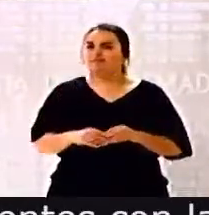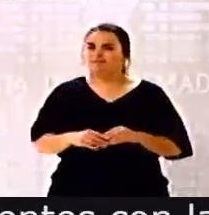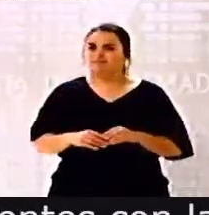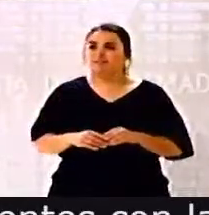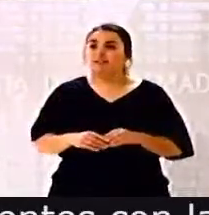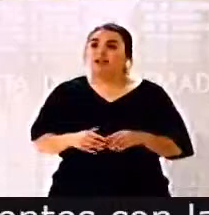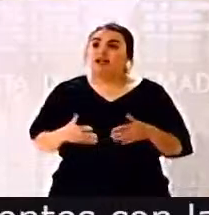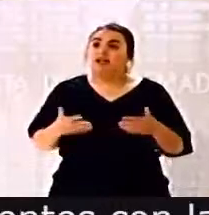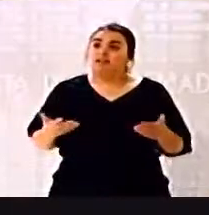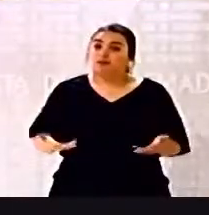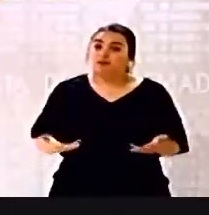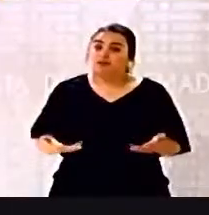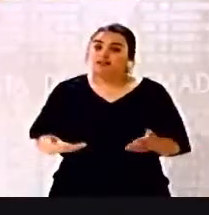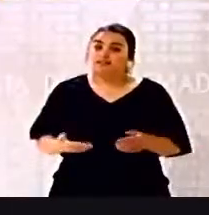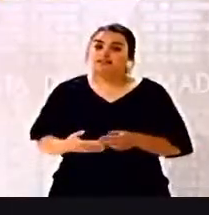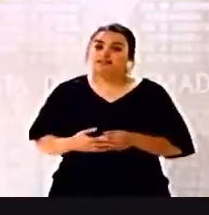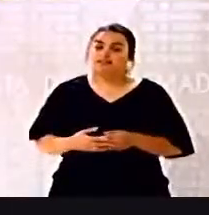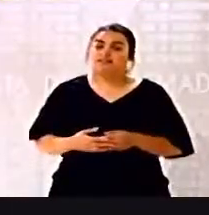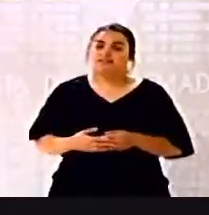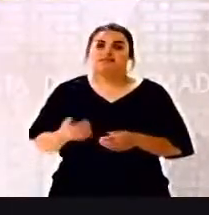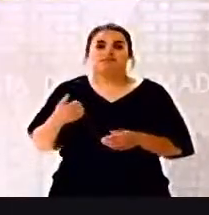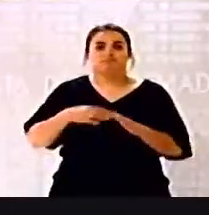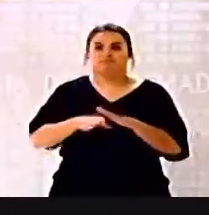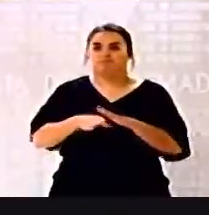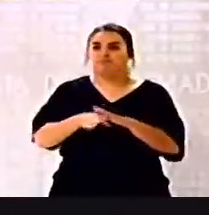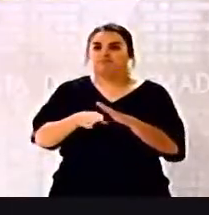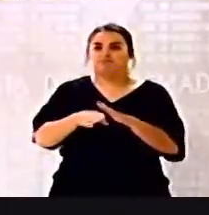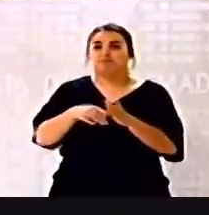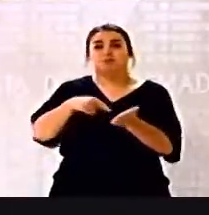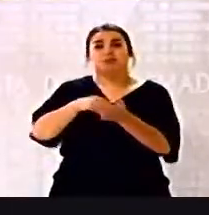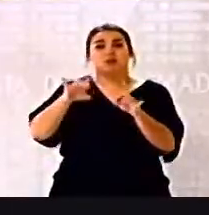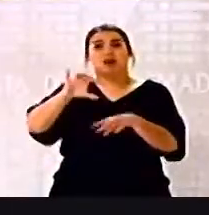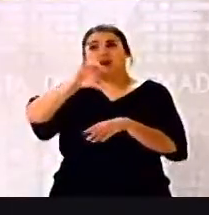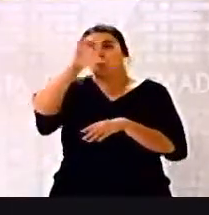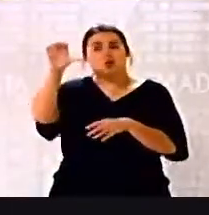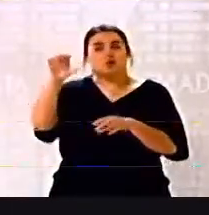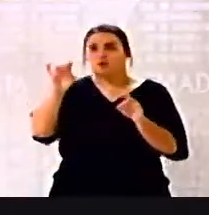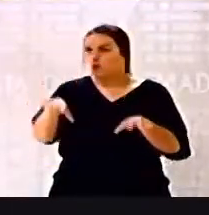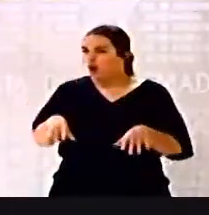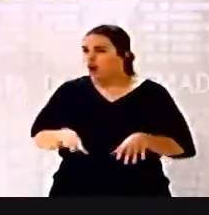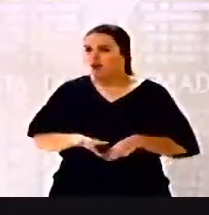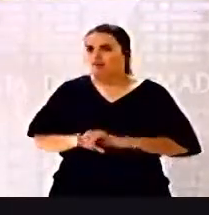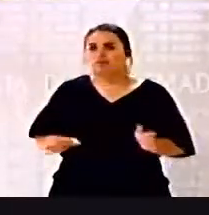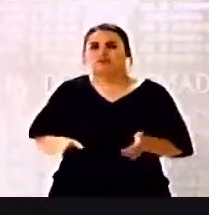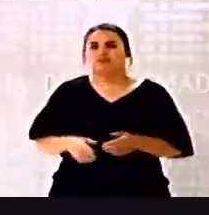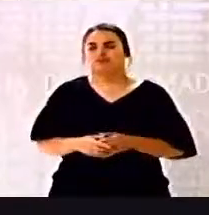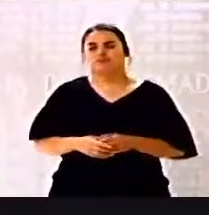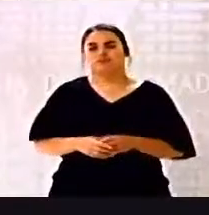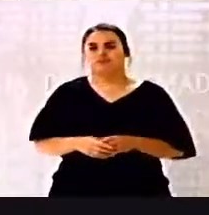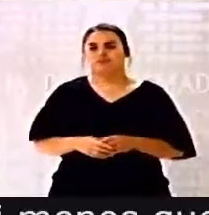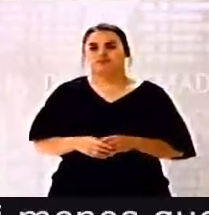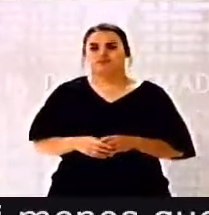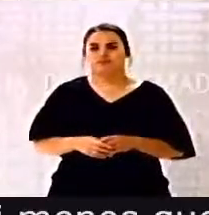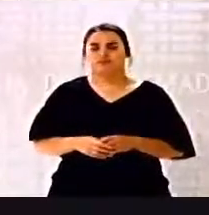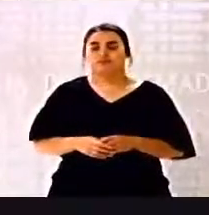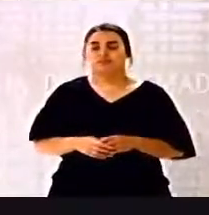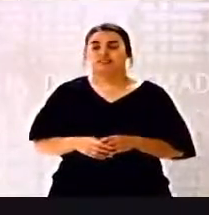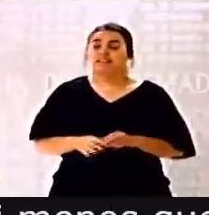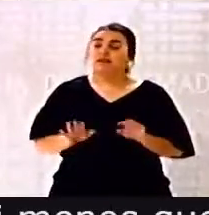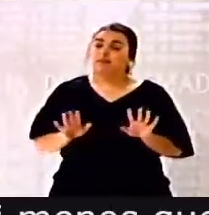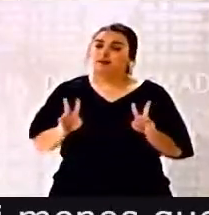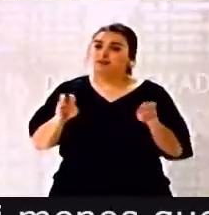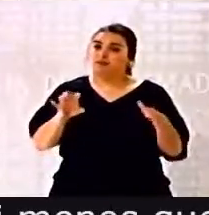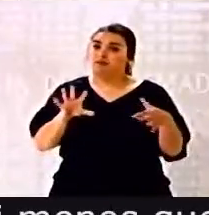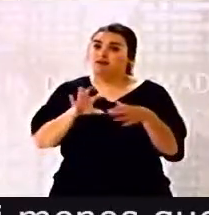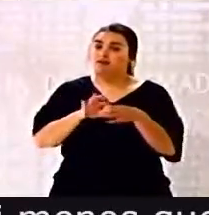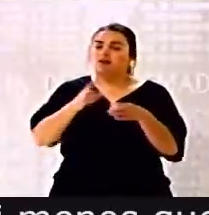y por lo tanto vamos a ser igual de exigentes que es Europa, ni más ni menos que es Europa. Pero en ese sentido